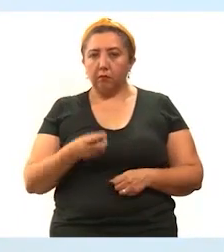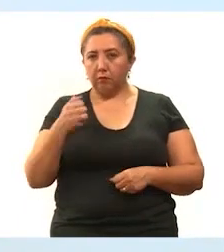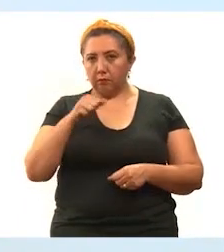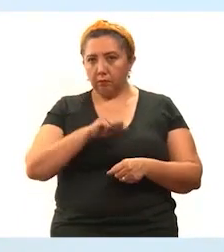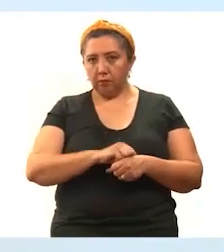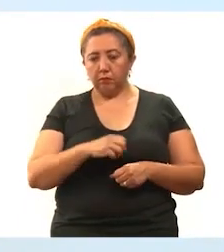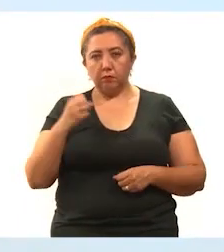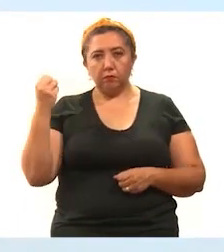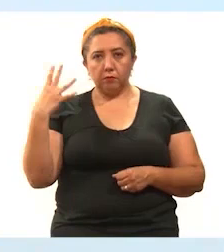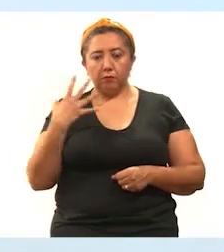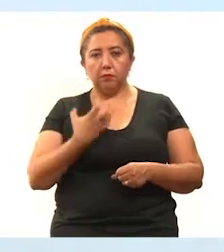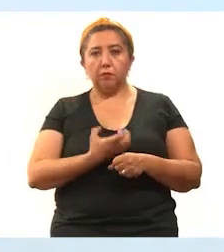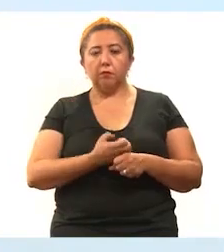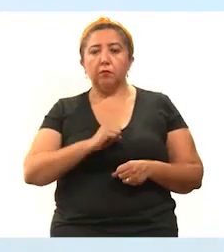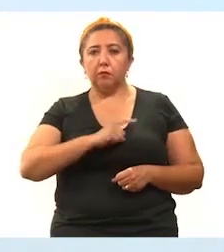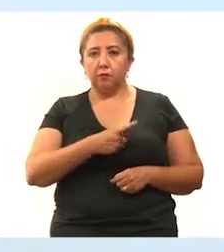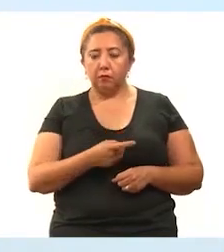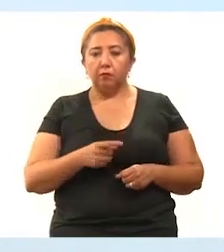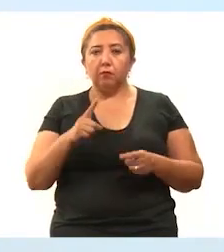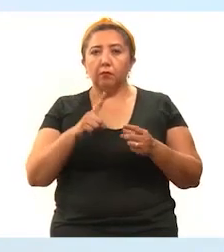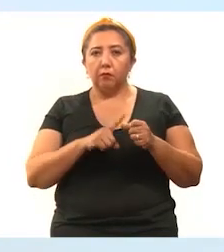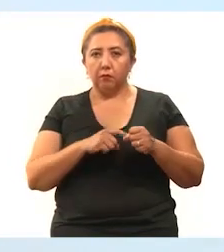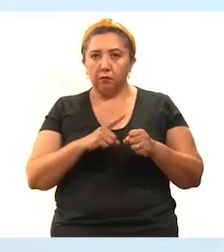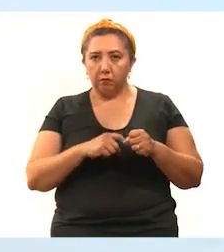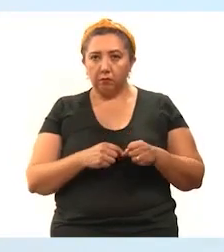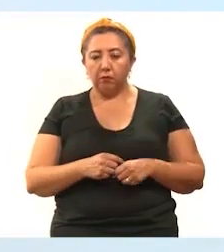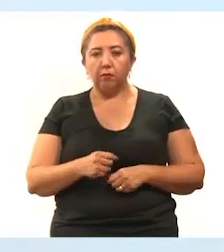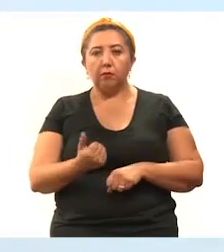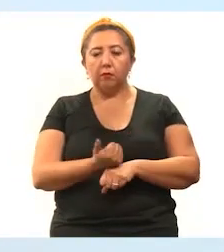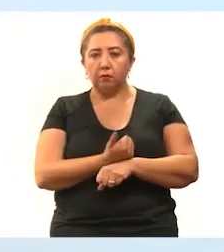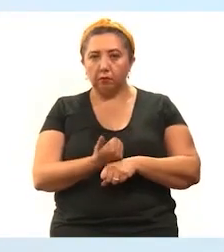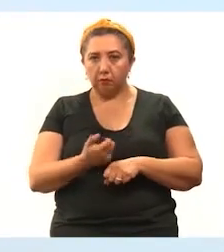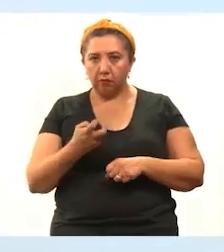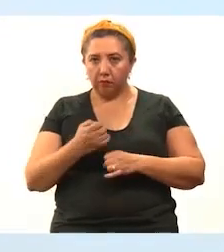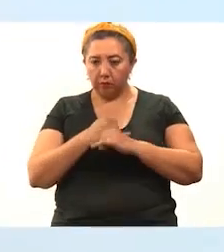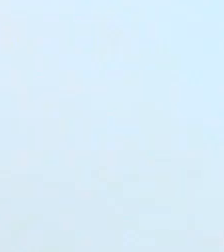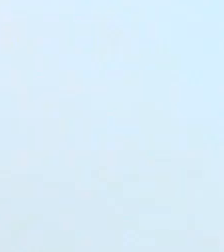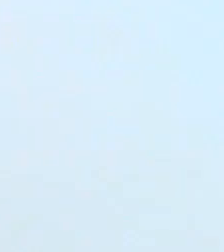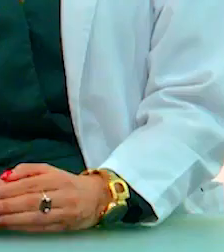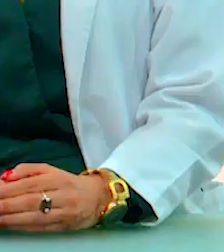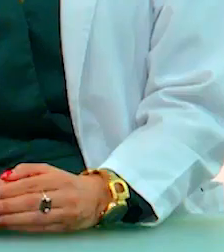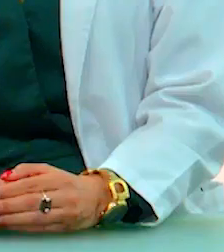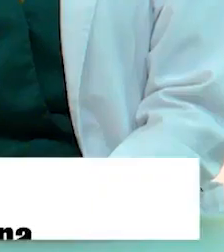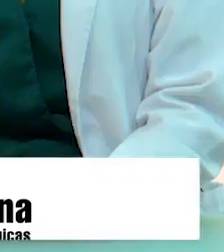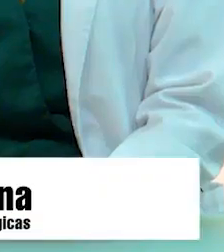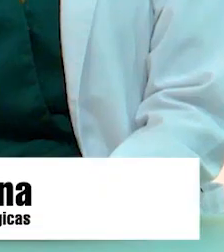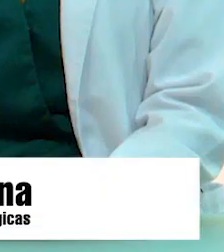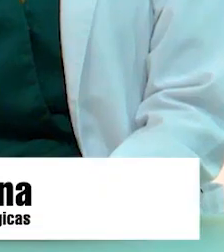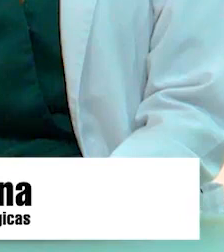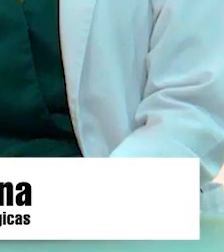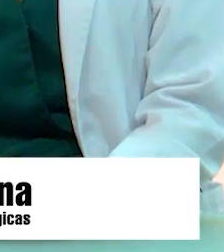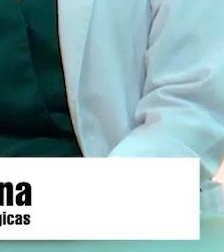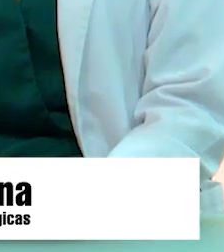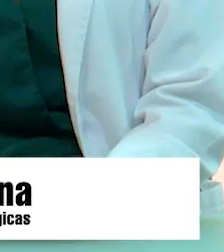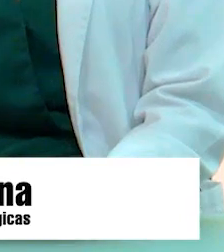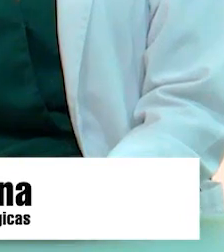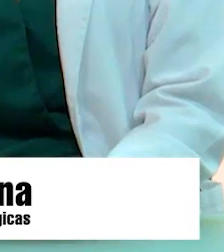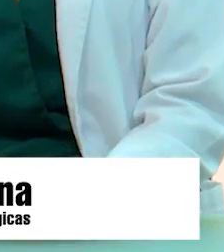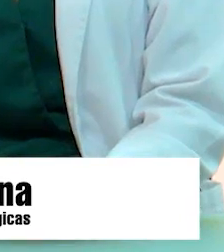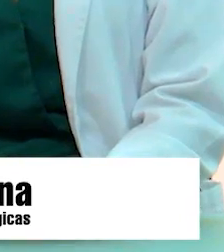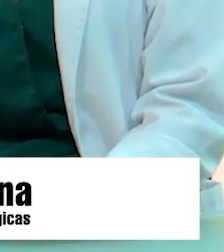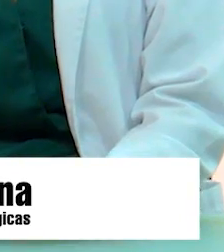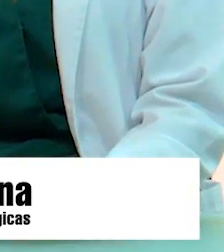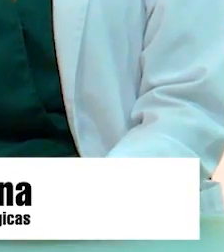Los indicadores semanales del Semáforo Estatal de Salud marcan color amarillo. Hasta aquí el reporte, licenciada. Gracias, doctora.